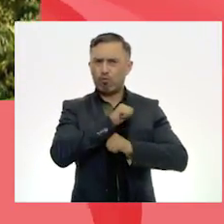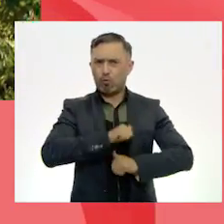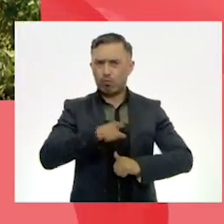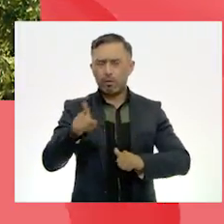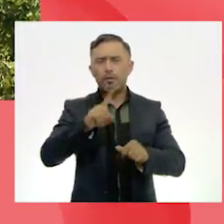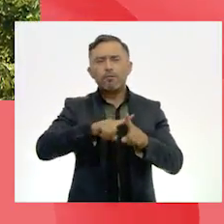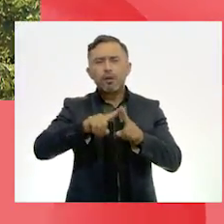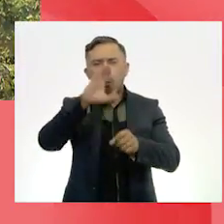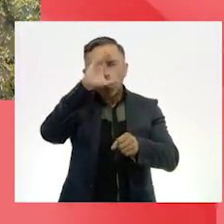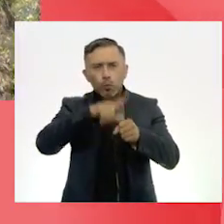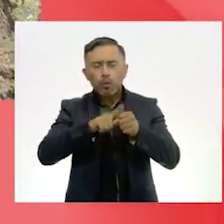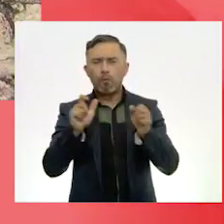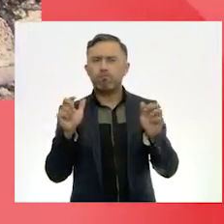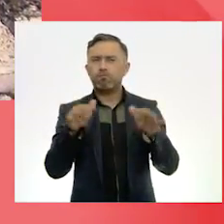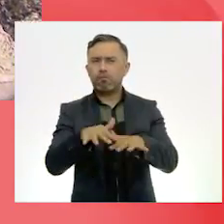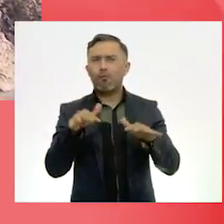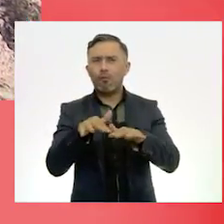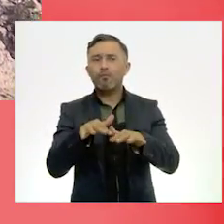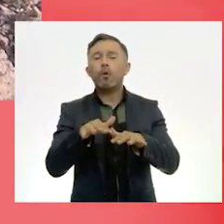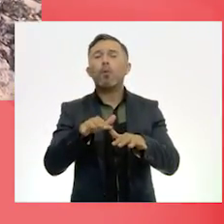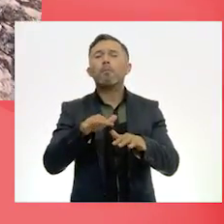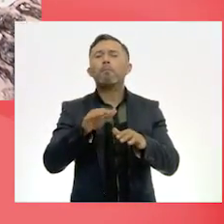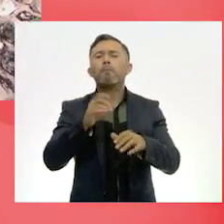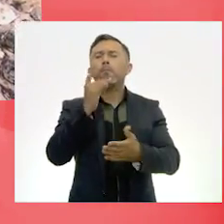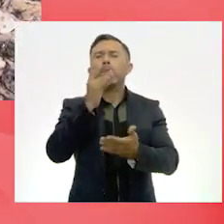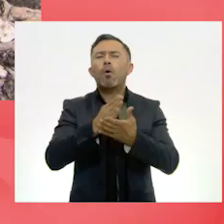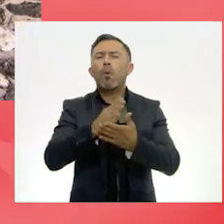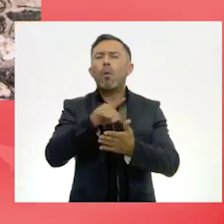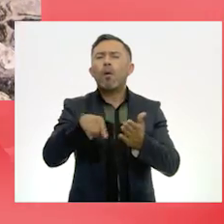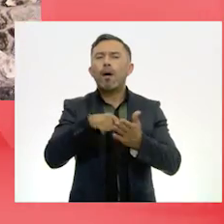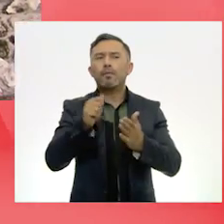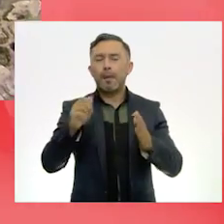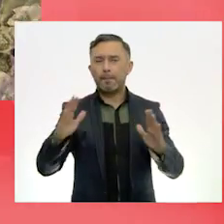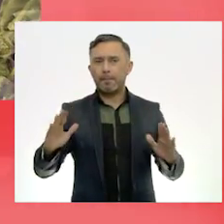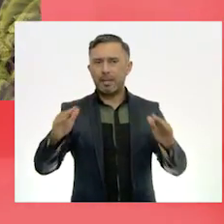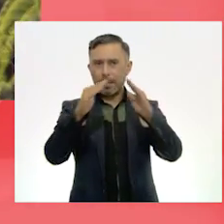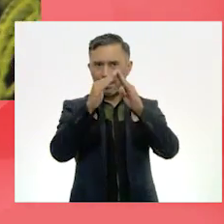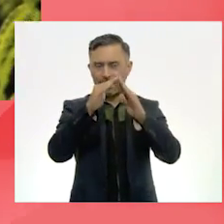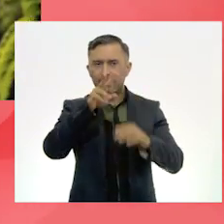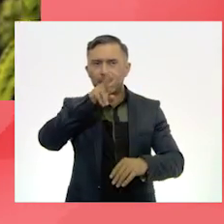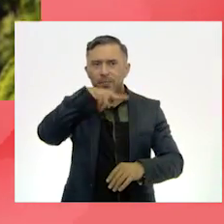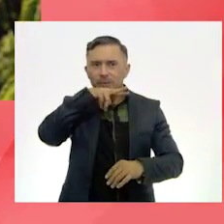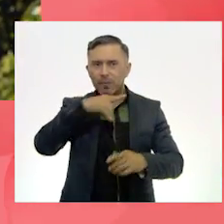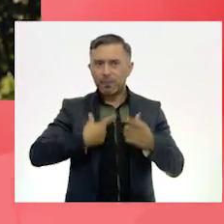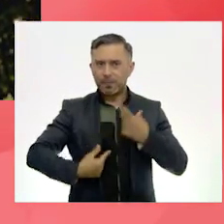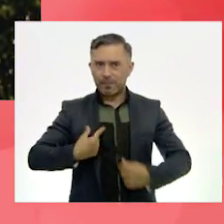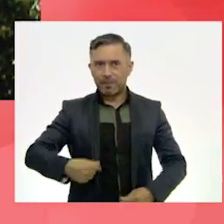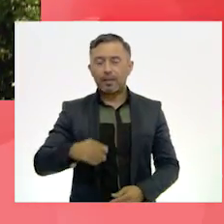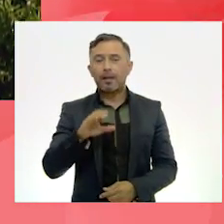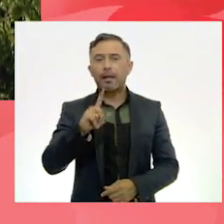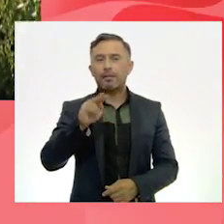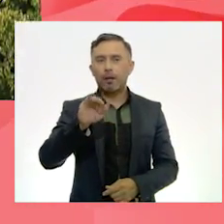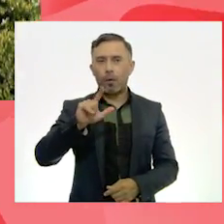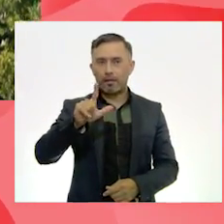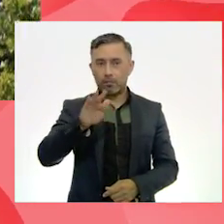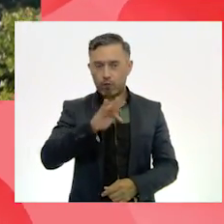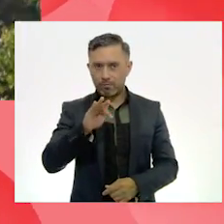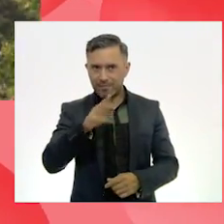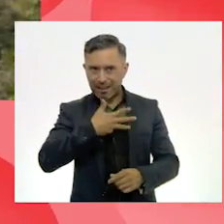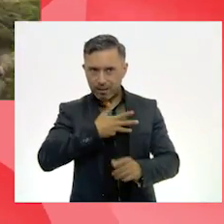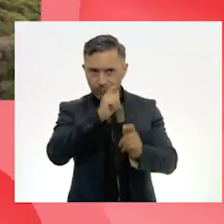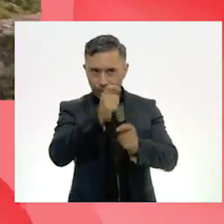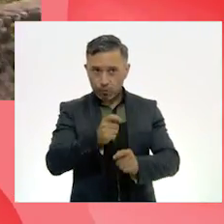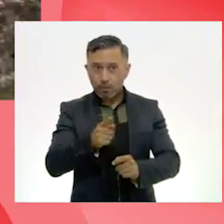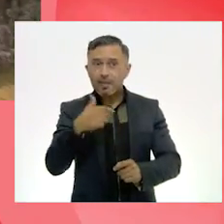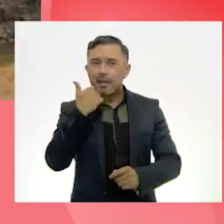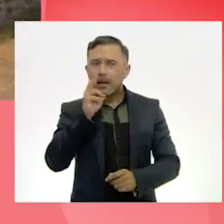Todo esto está plasmado en la pirámide de Quetzalcóatl. Si quieres saber cómo era Xochicalco, hay un museo que te lo